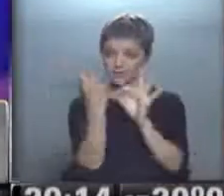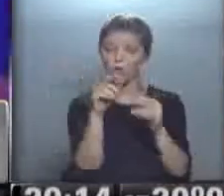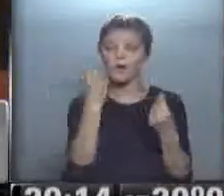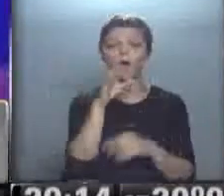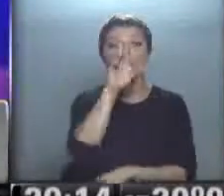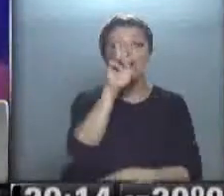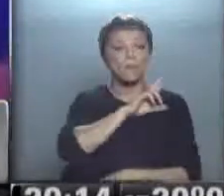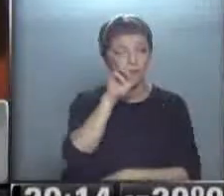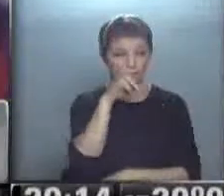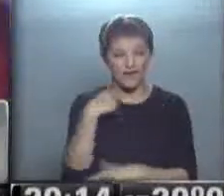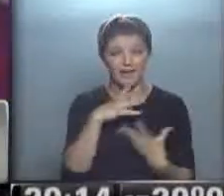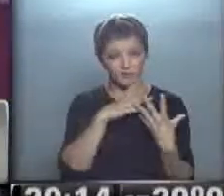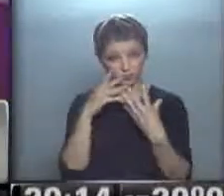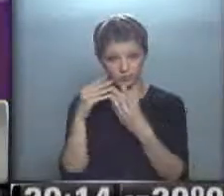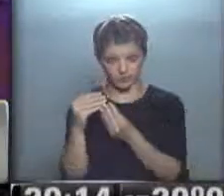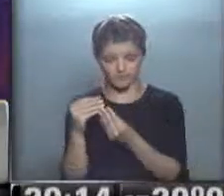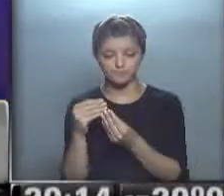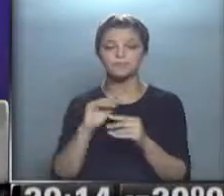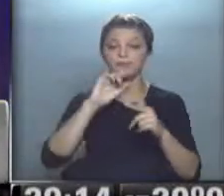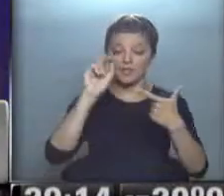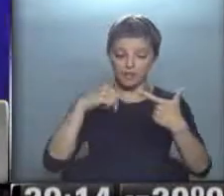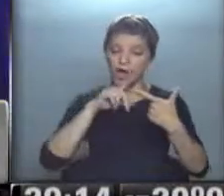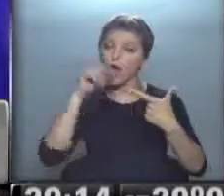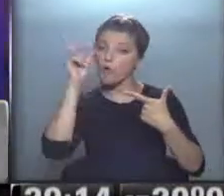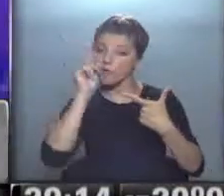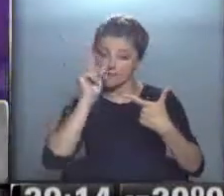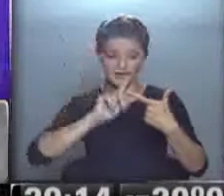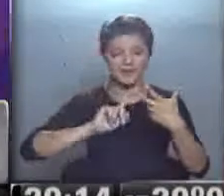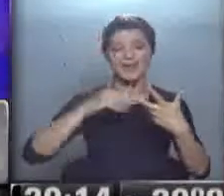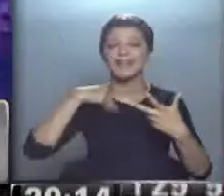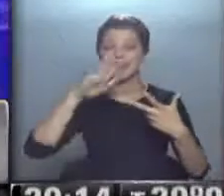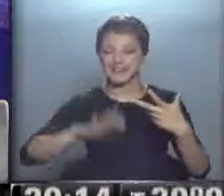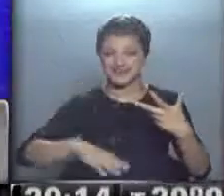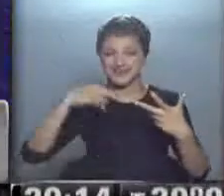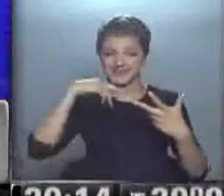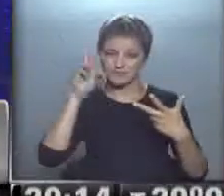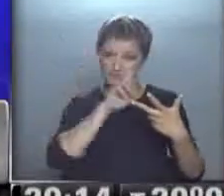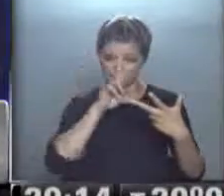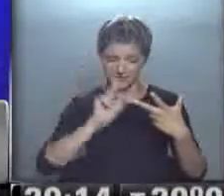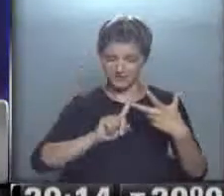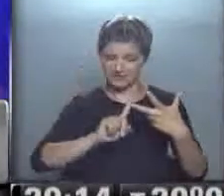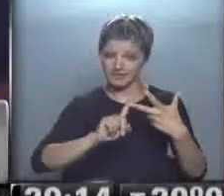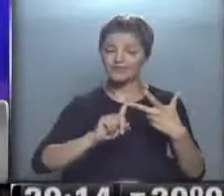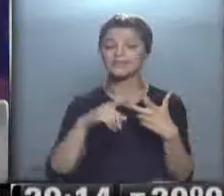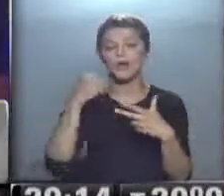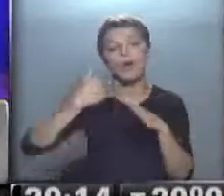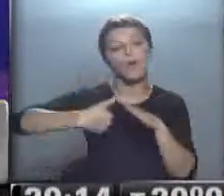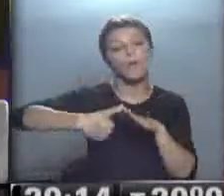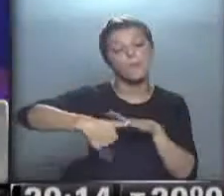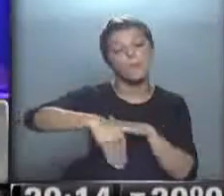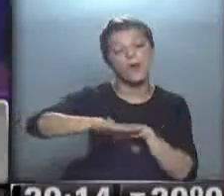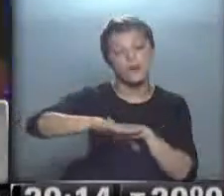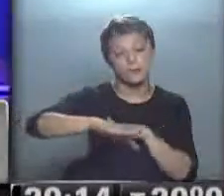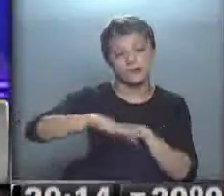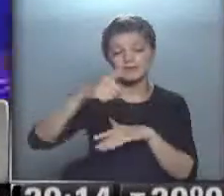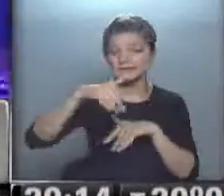primera instancia, ahora también al marido y a la nena. Así que estamos esperando ya, en pocos minutos más se define